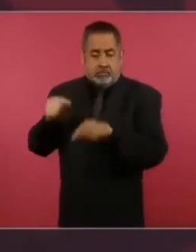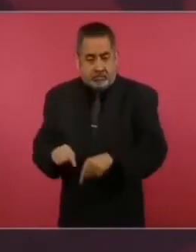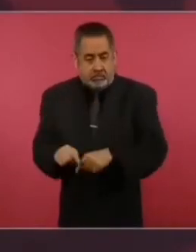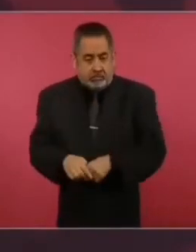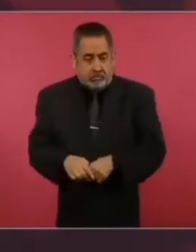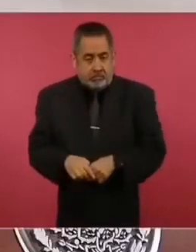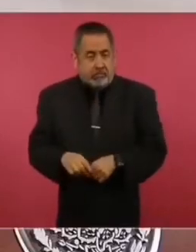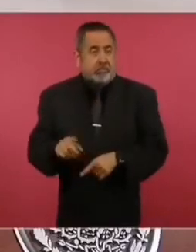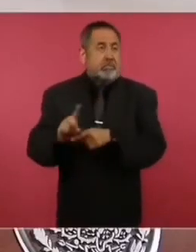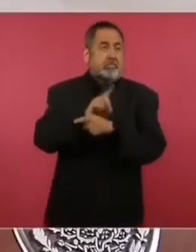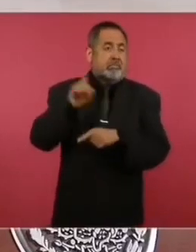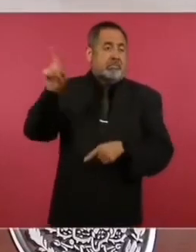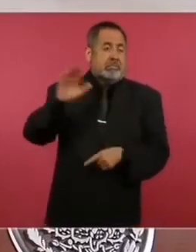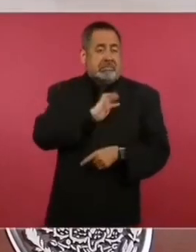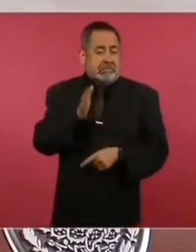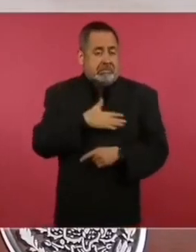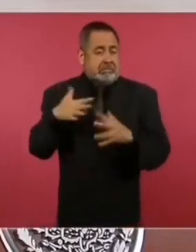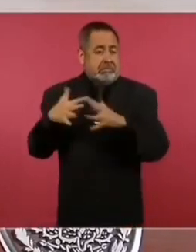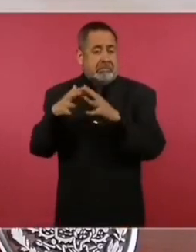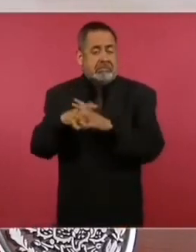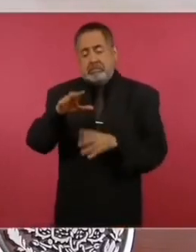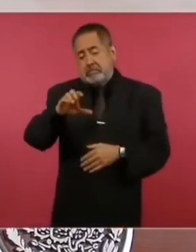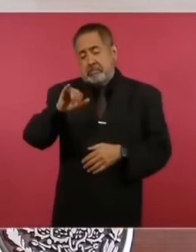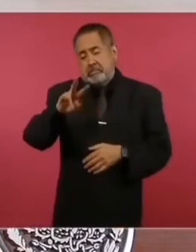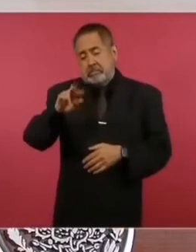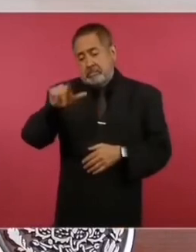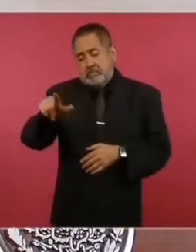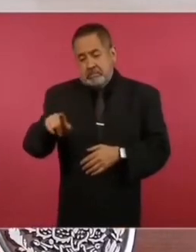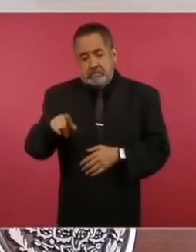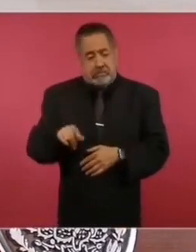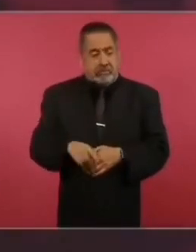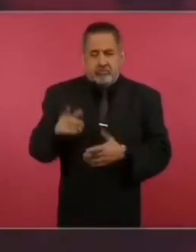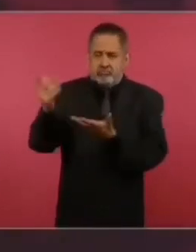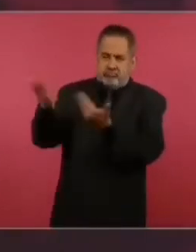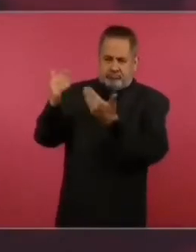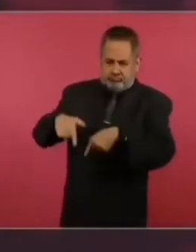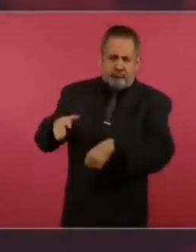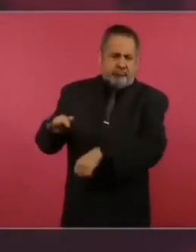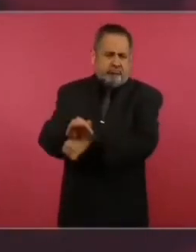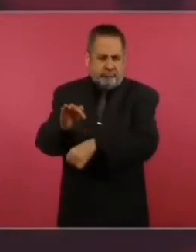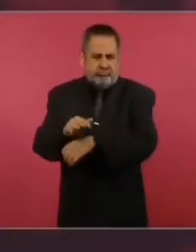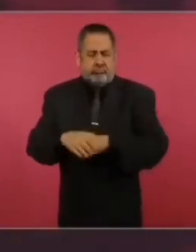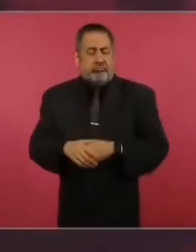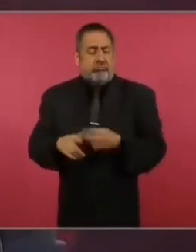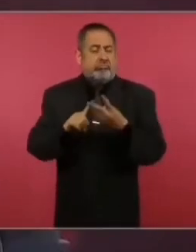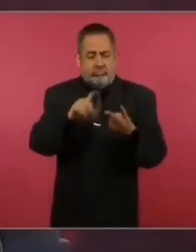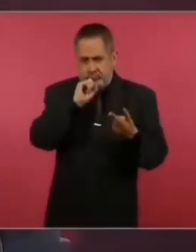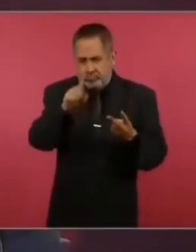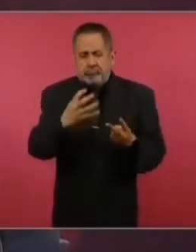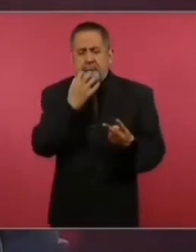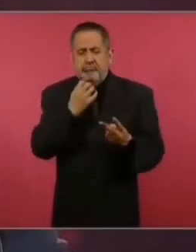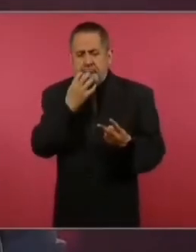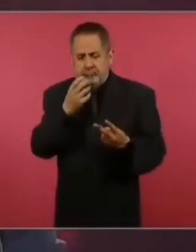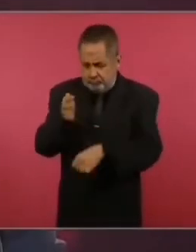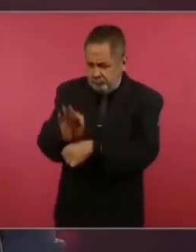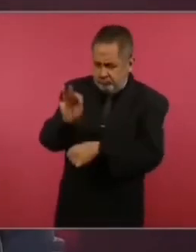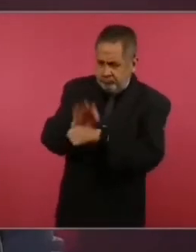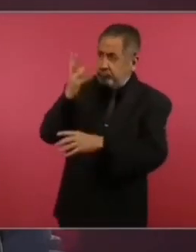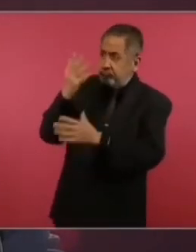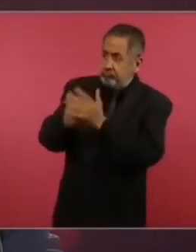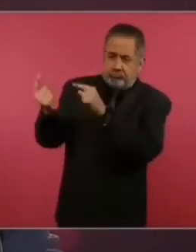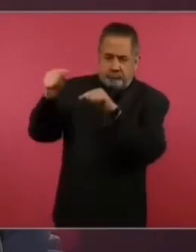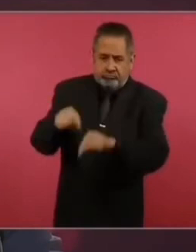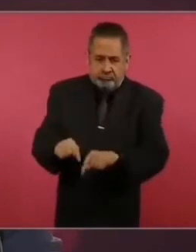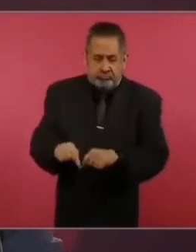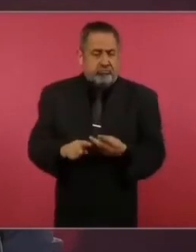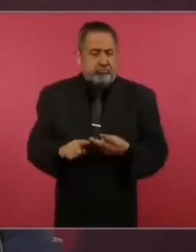desde la Guerra Civil Española? ¿Qué no le dimos nosotros protección a los judíos cuando